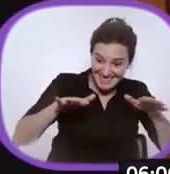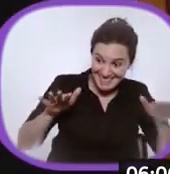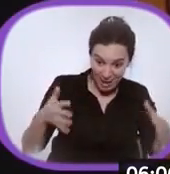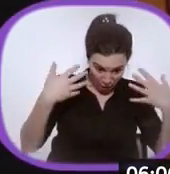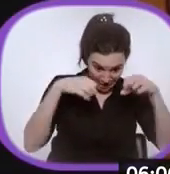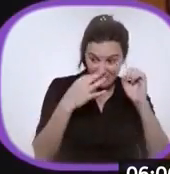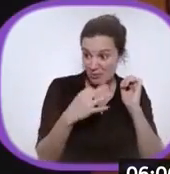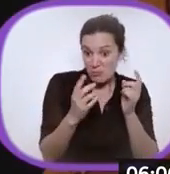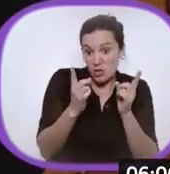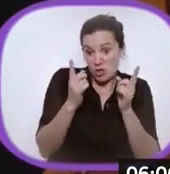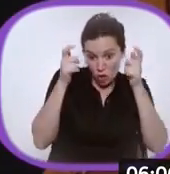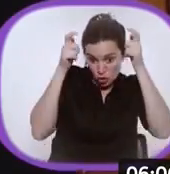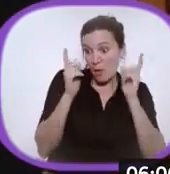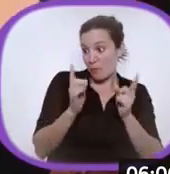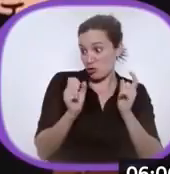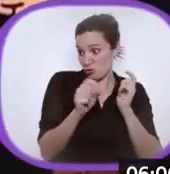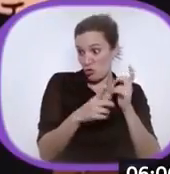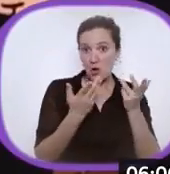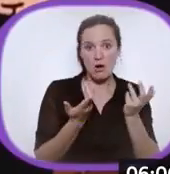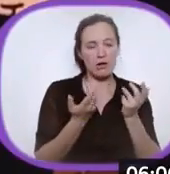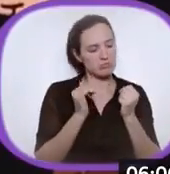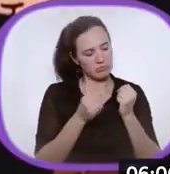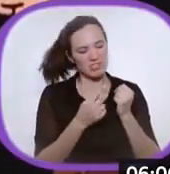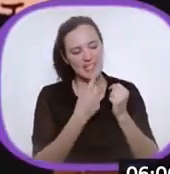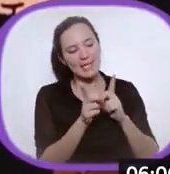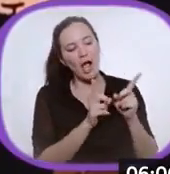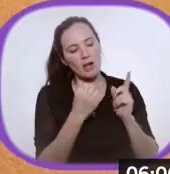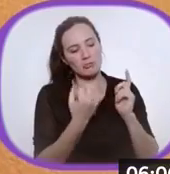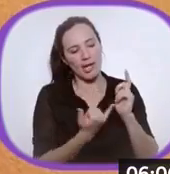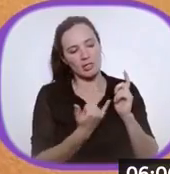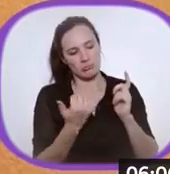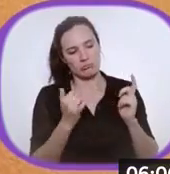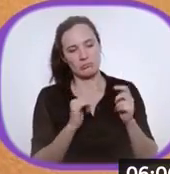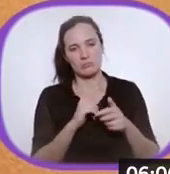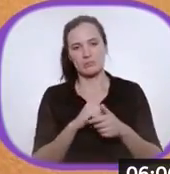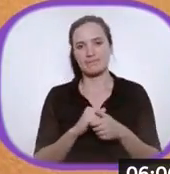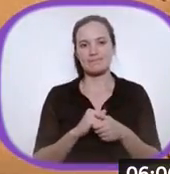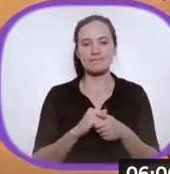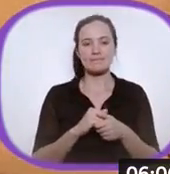hicieron el truco con el sombrero de Tornasol. Bien. Tengo un par de cosas que decirles.